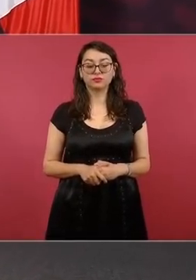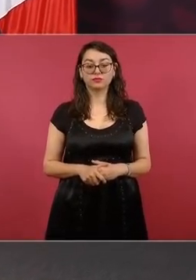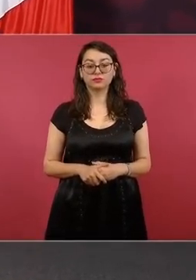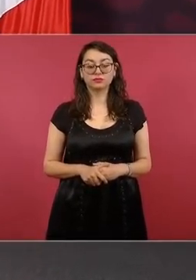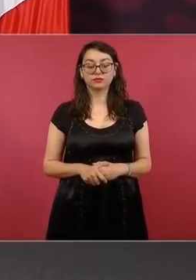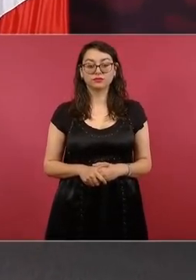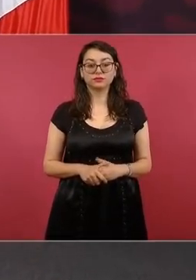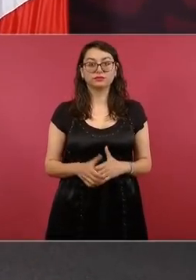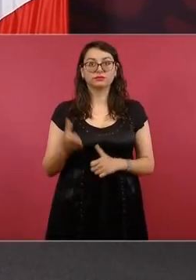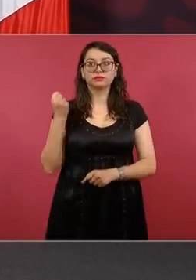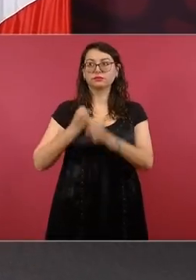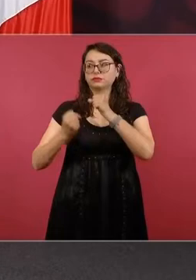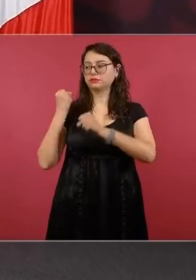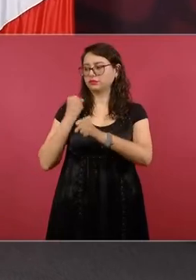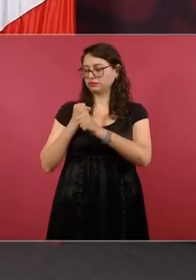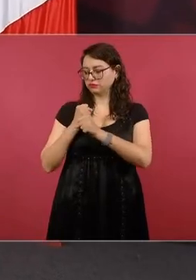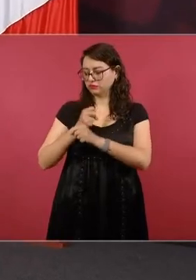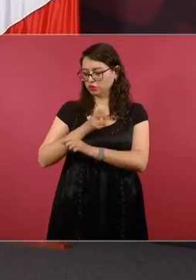del 2006,